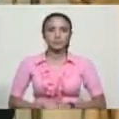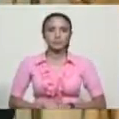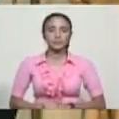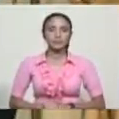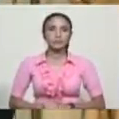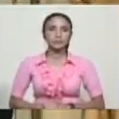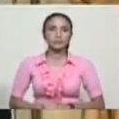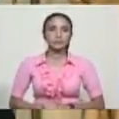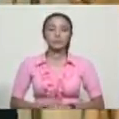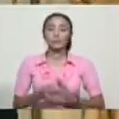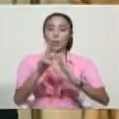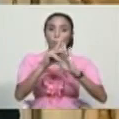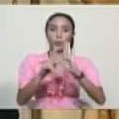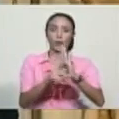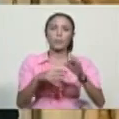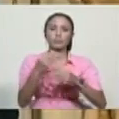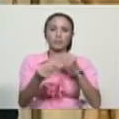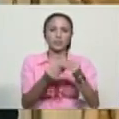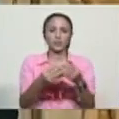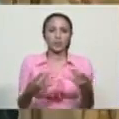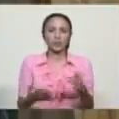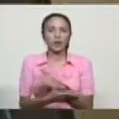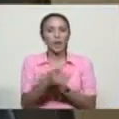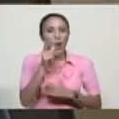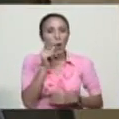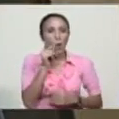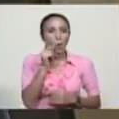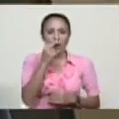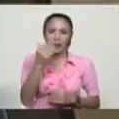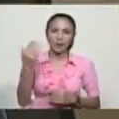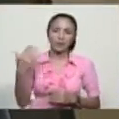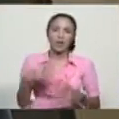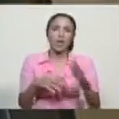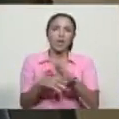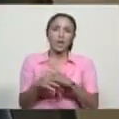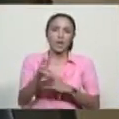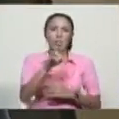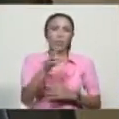El programa que hicieron con Walter Martínez hace 2 noches atrás.